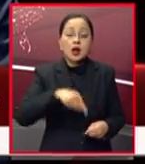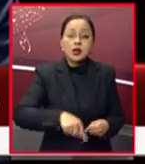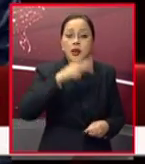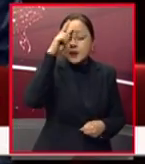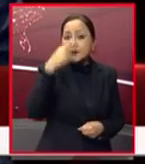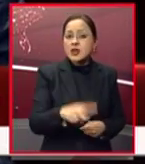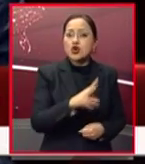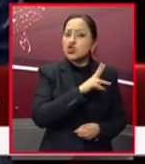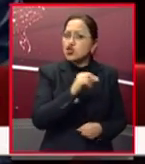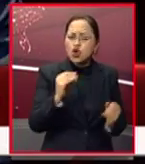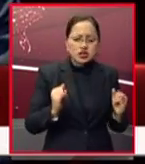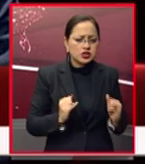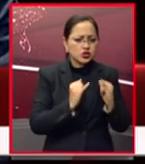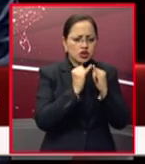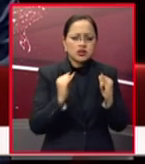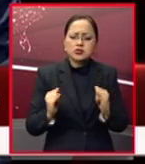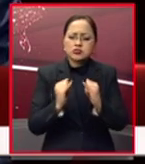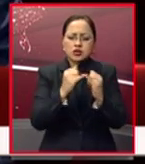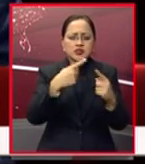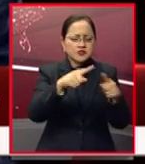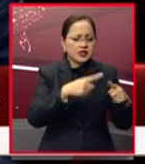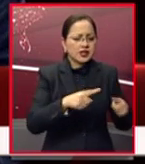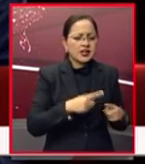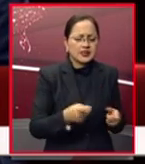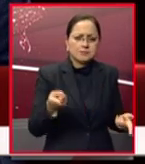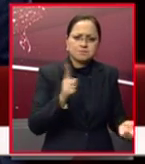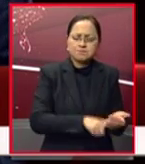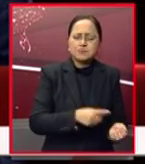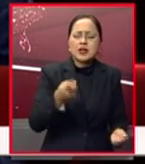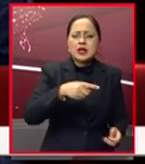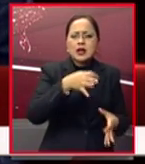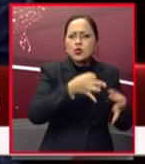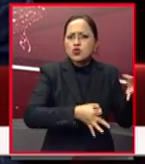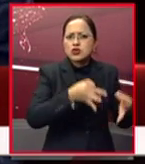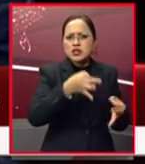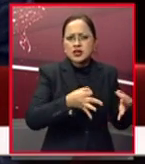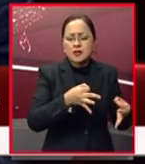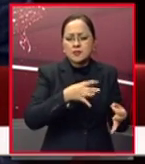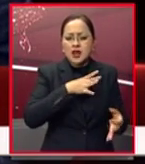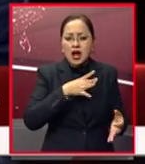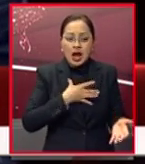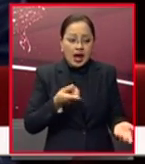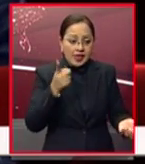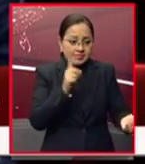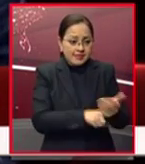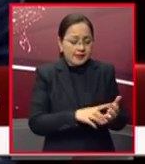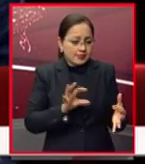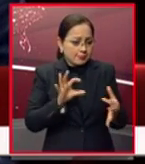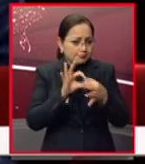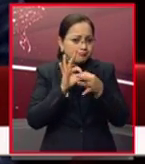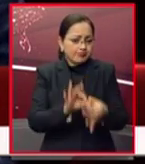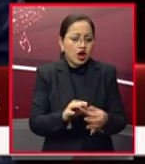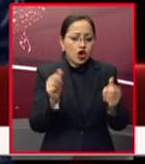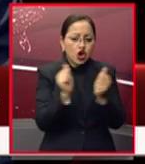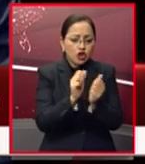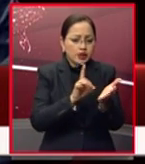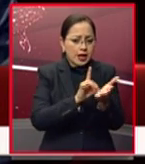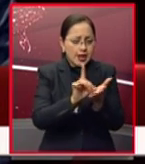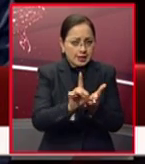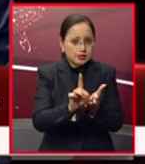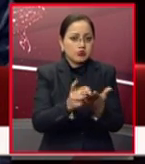no todas las instituciones establecidas por el orden jurídico respiran en el ámbito del derecho positivo